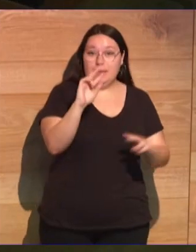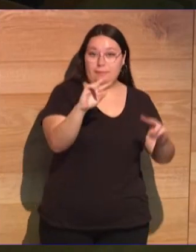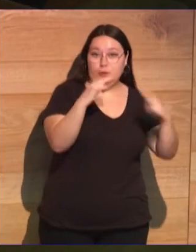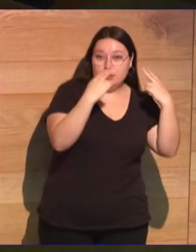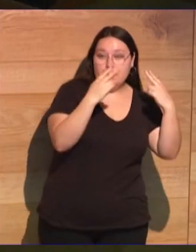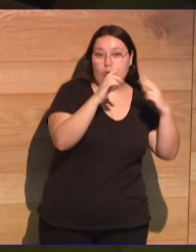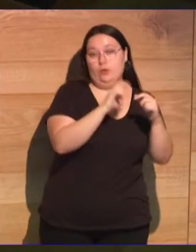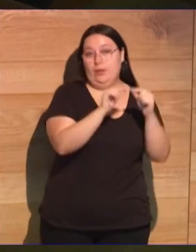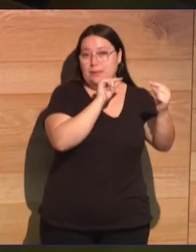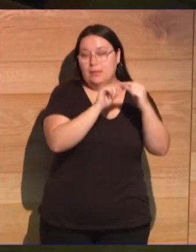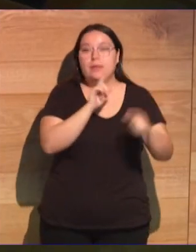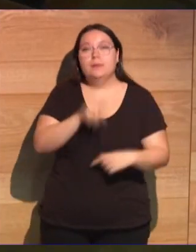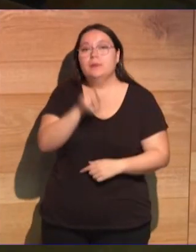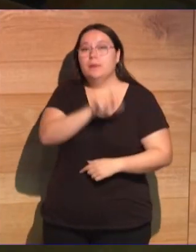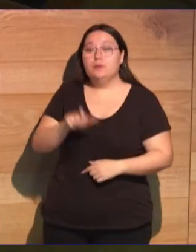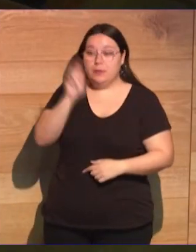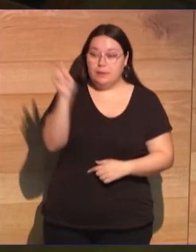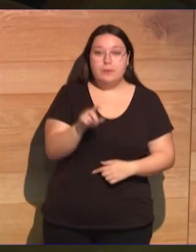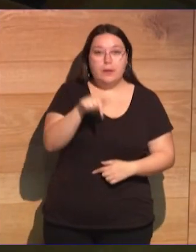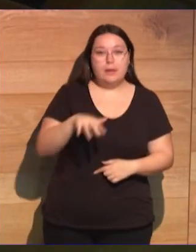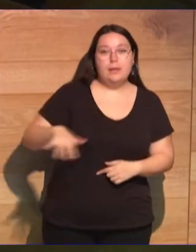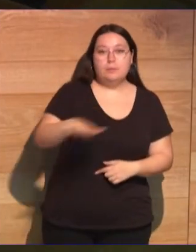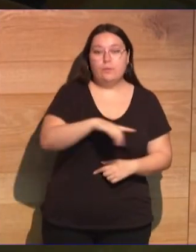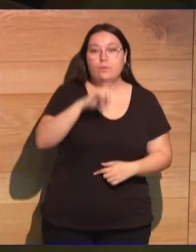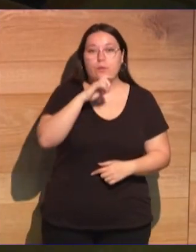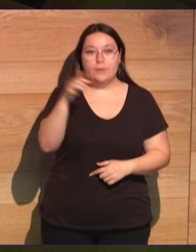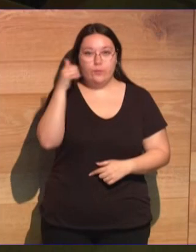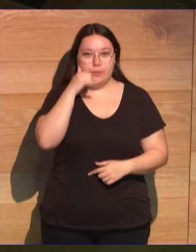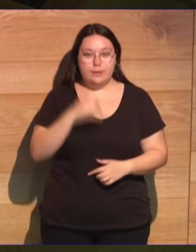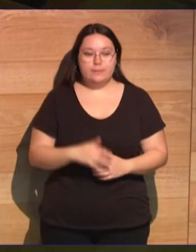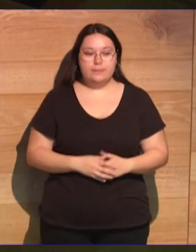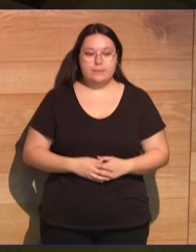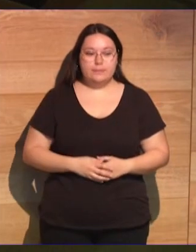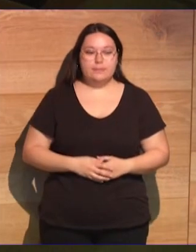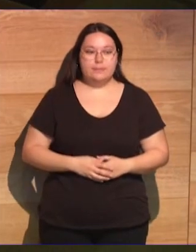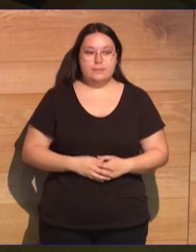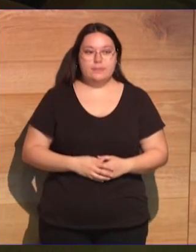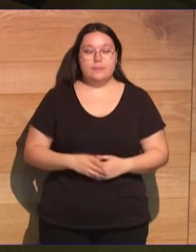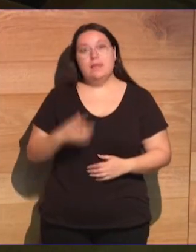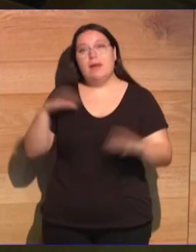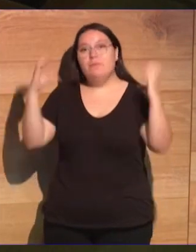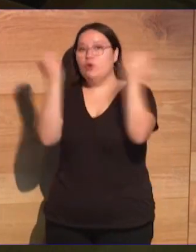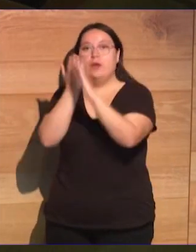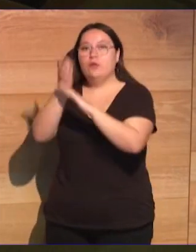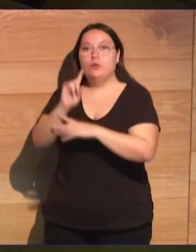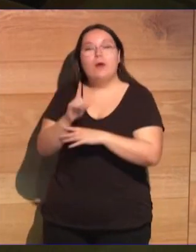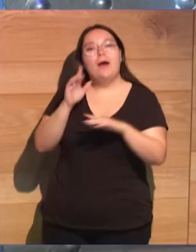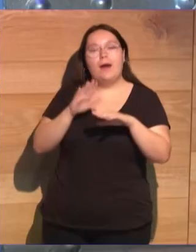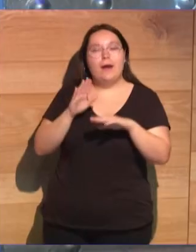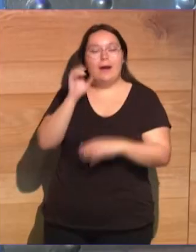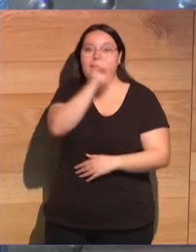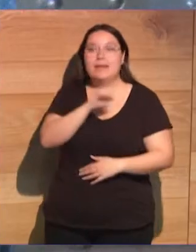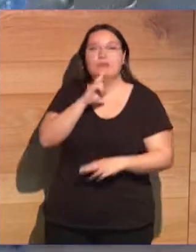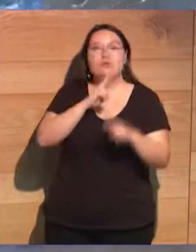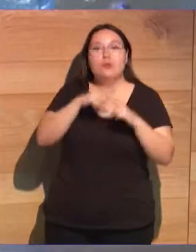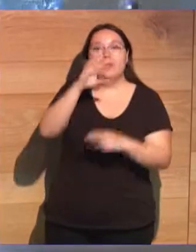especial a los que habéis venido y habéis decidido venir hoy a Espacio Fundación Telefónica y no al Bernabéu a ver a Taylor Swift, que la verdad